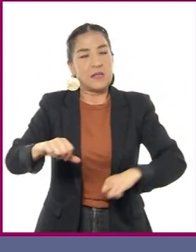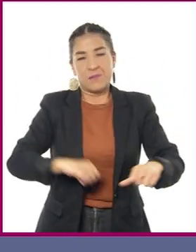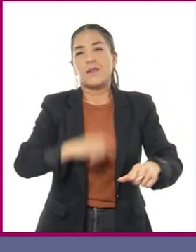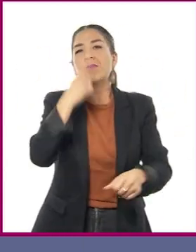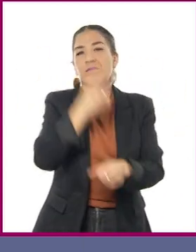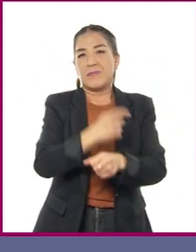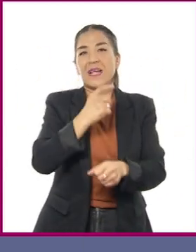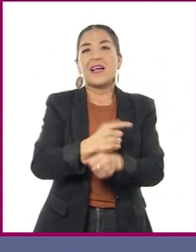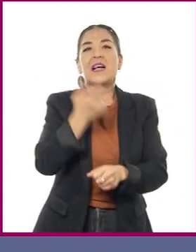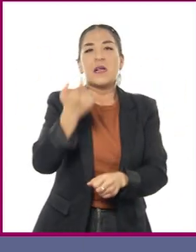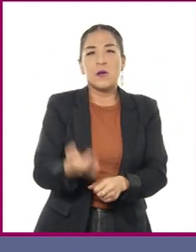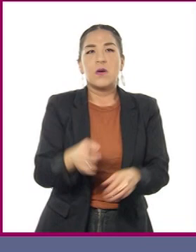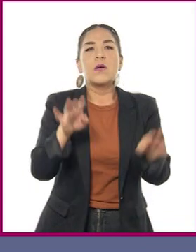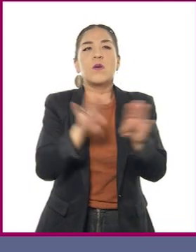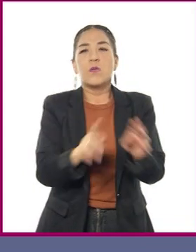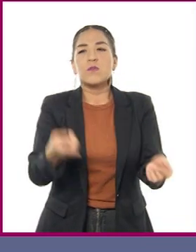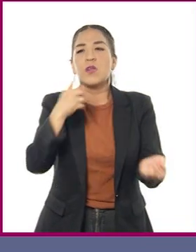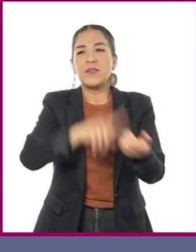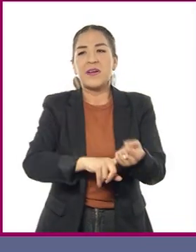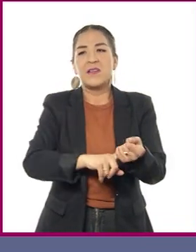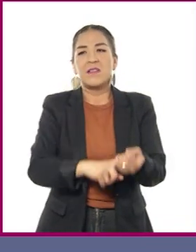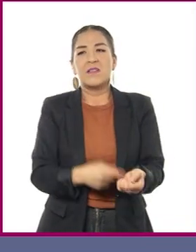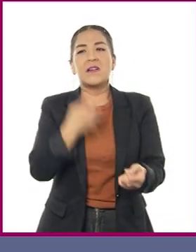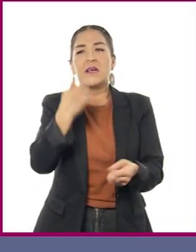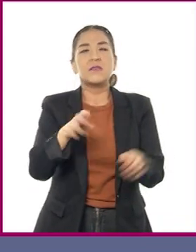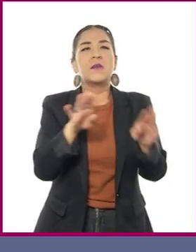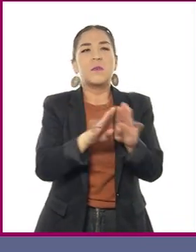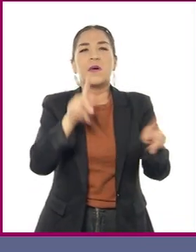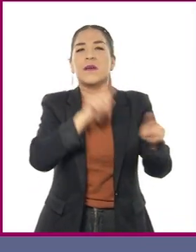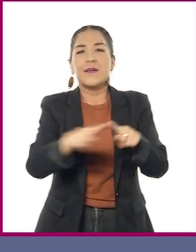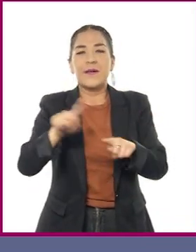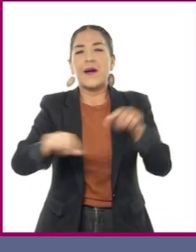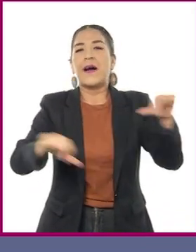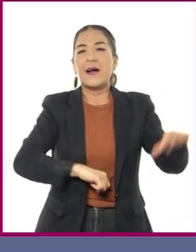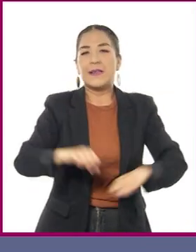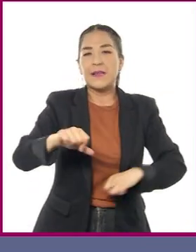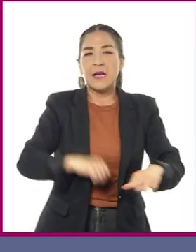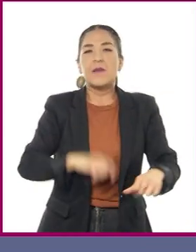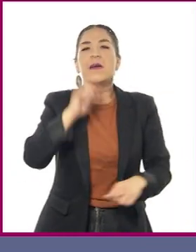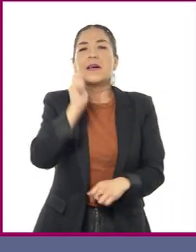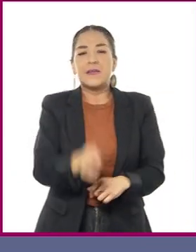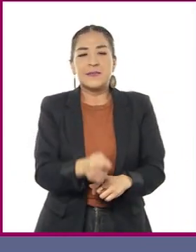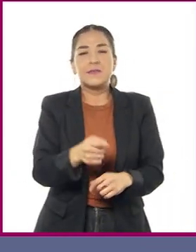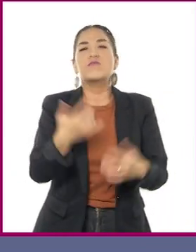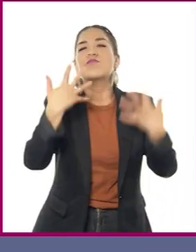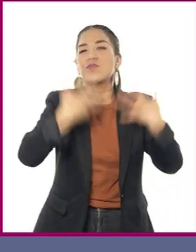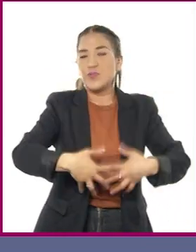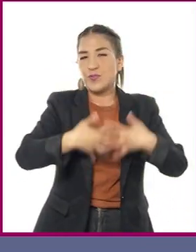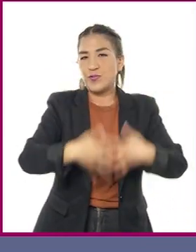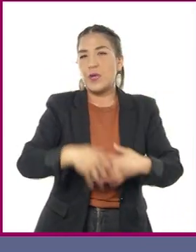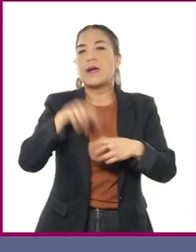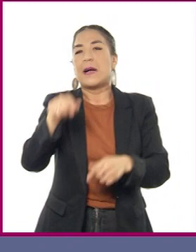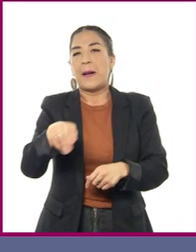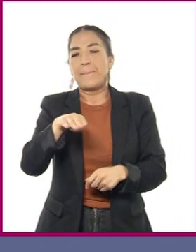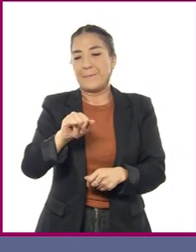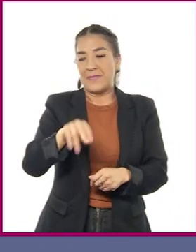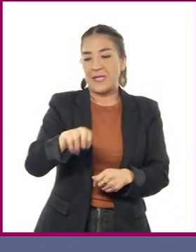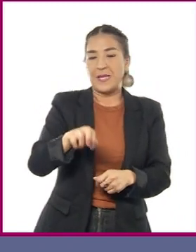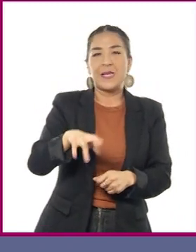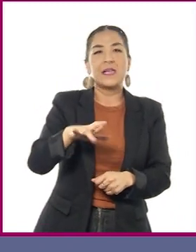que están en el sector primario. En el sector secundario caben la minería y la industria, que son actividades